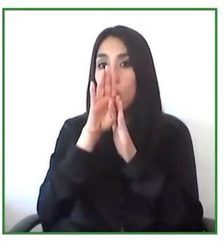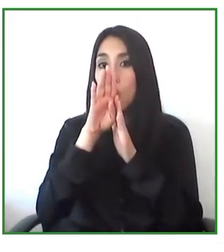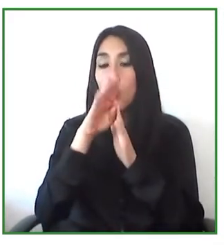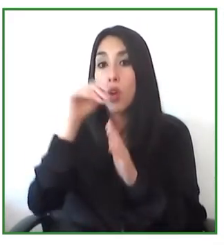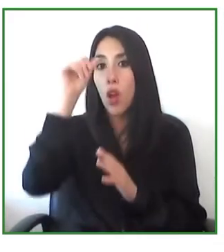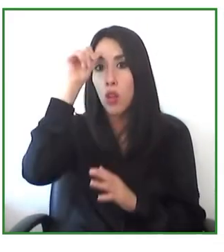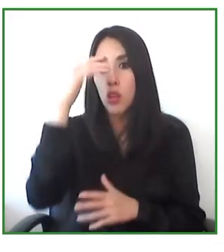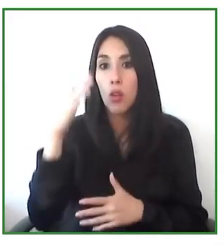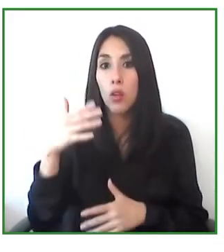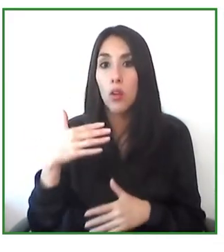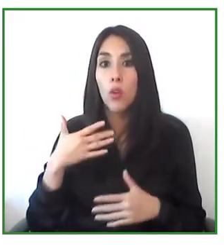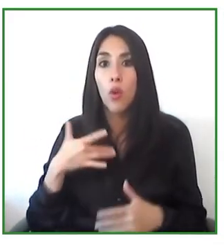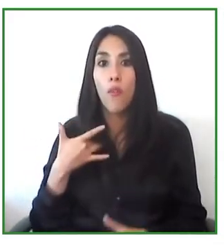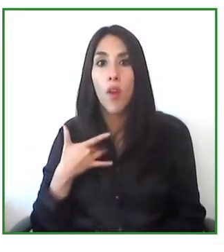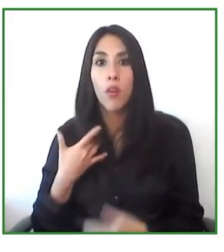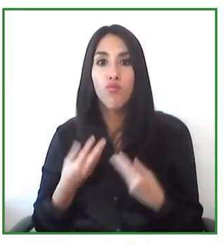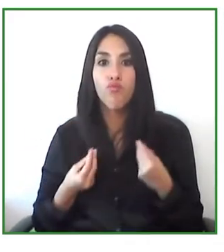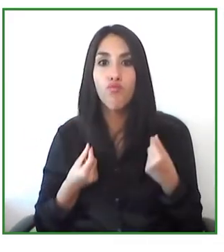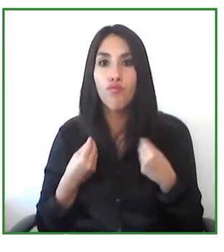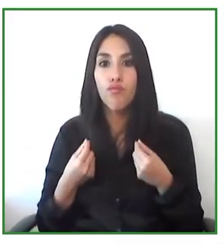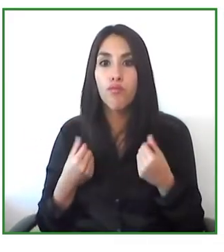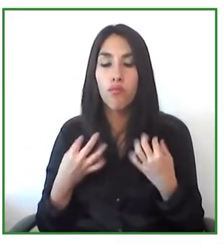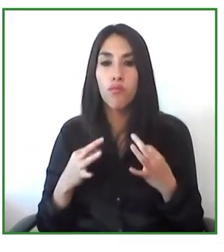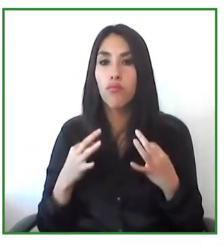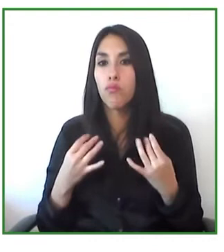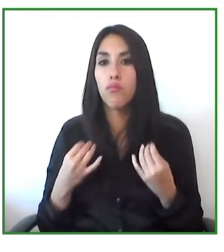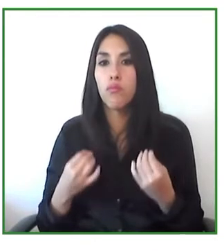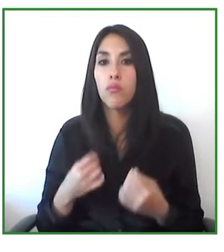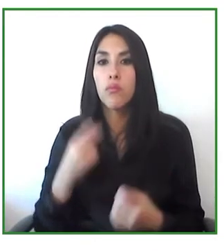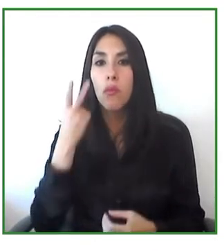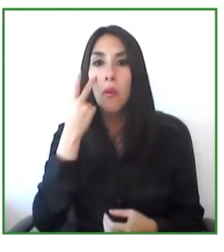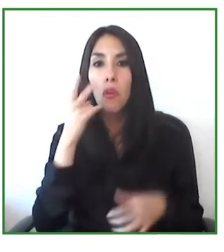empleo. Creo que es un impacto importante a replicar,